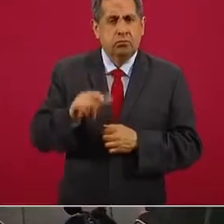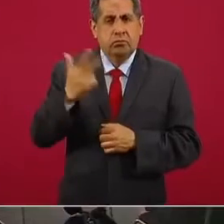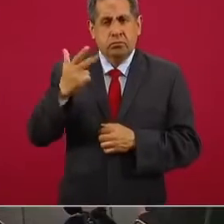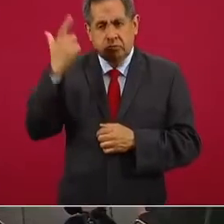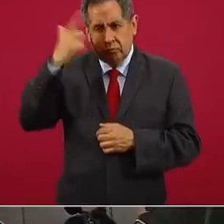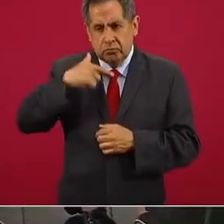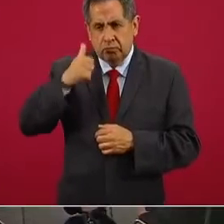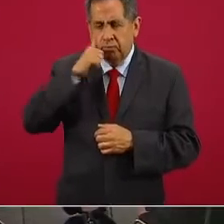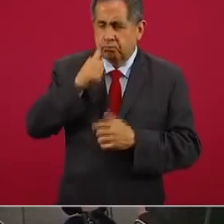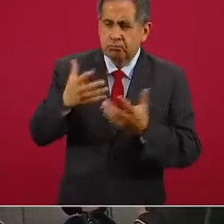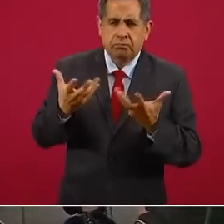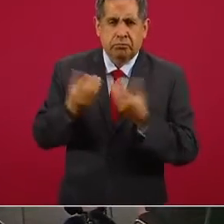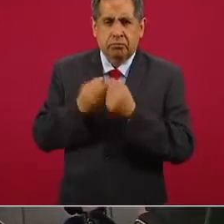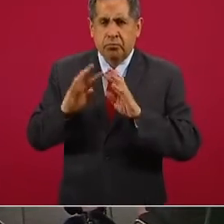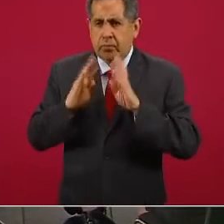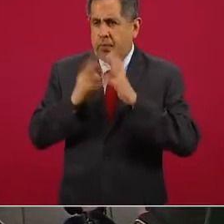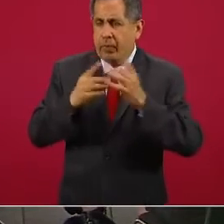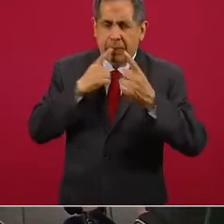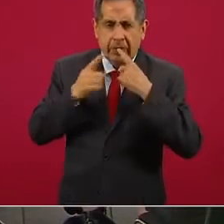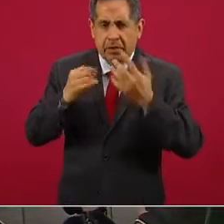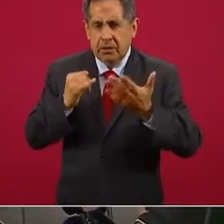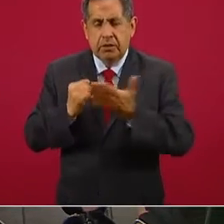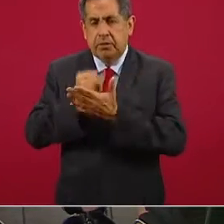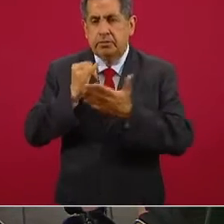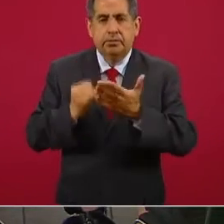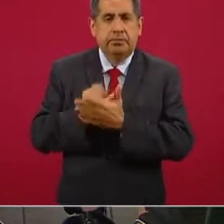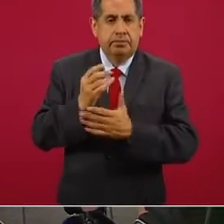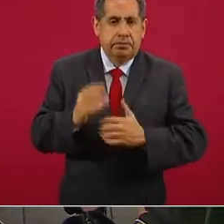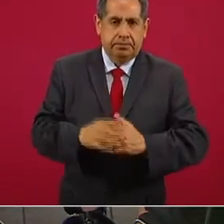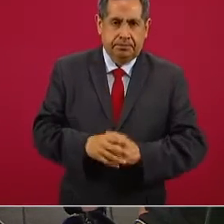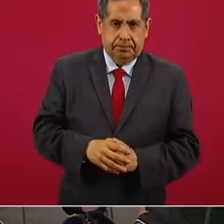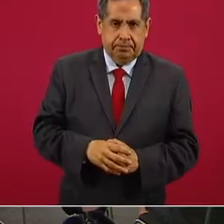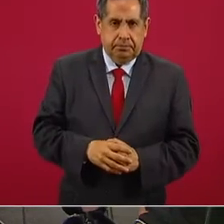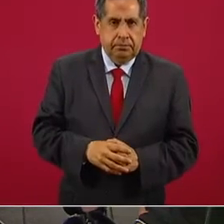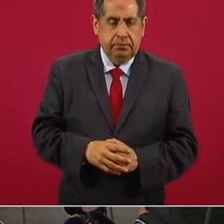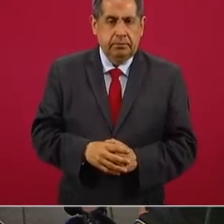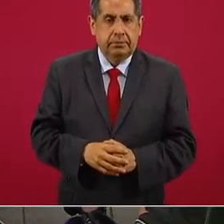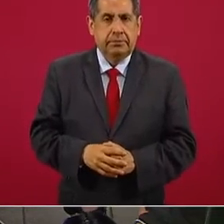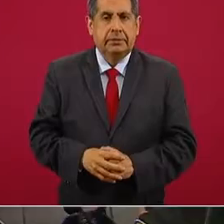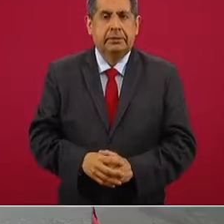noche, y ahí tomamos decisiones.